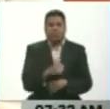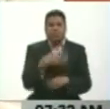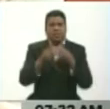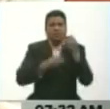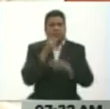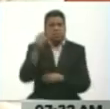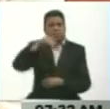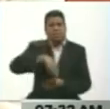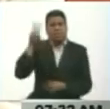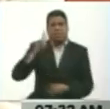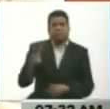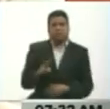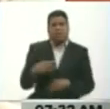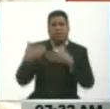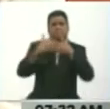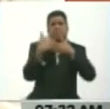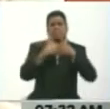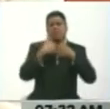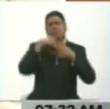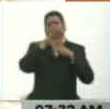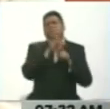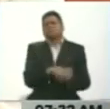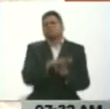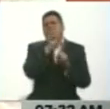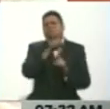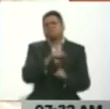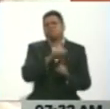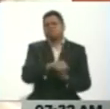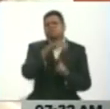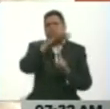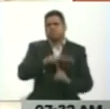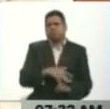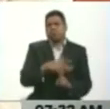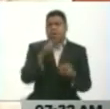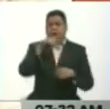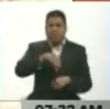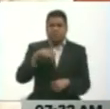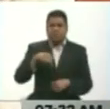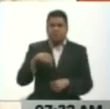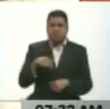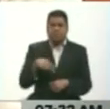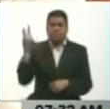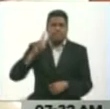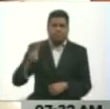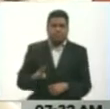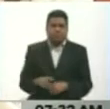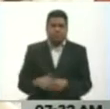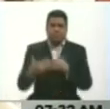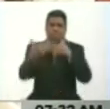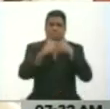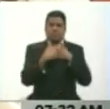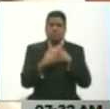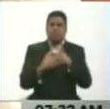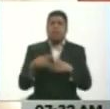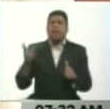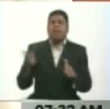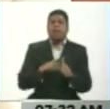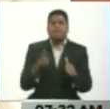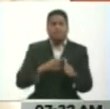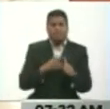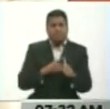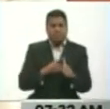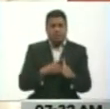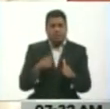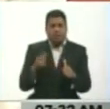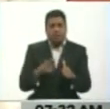Venezuela. Se dice que en una situación de guerra la primera víctima es la verdad. Y